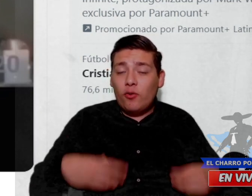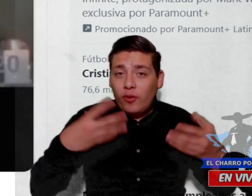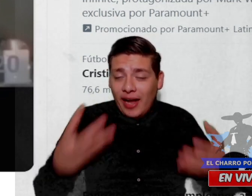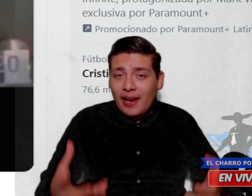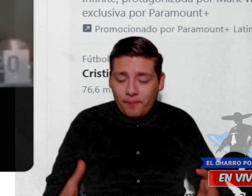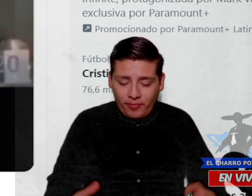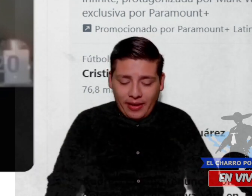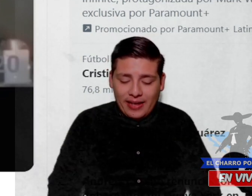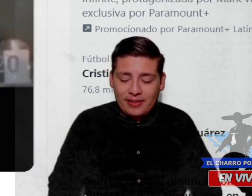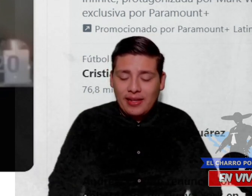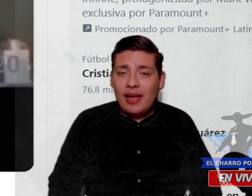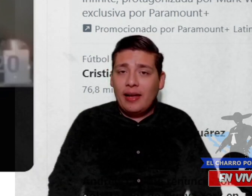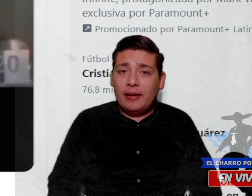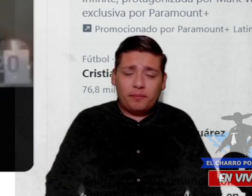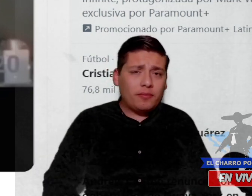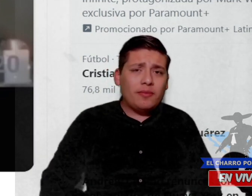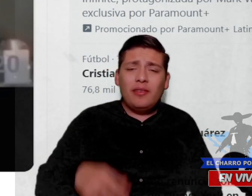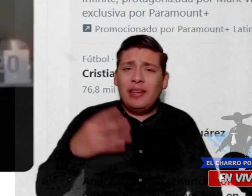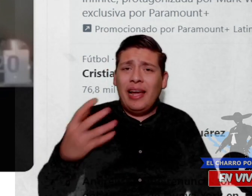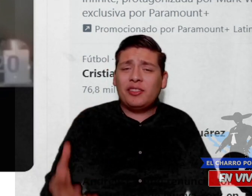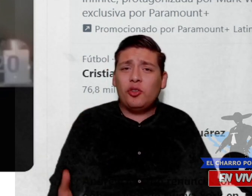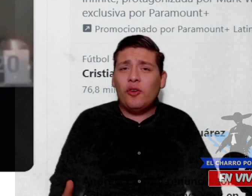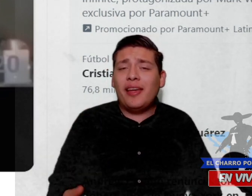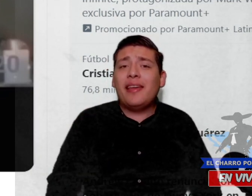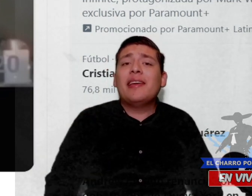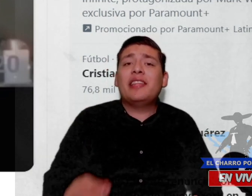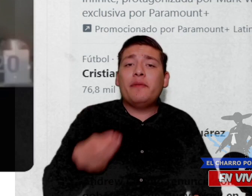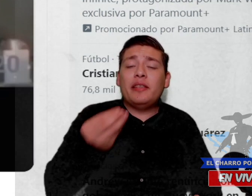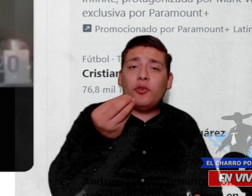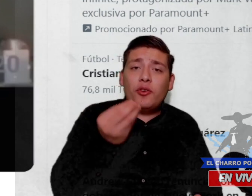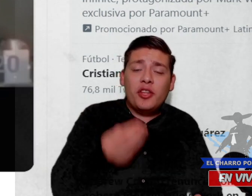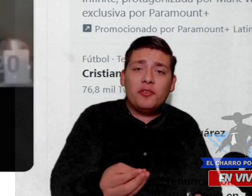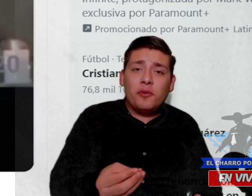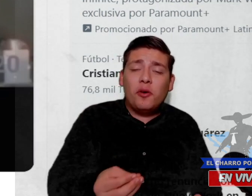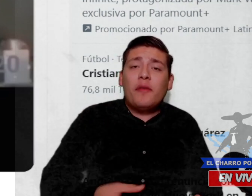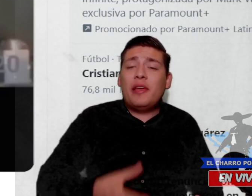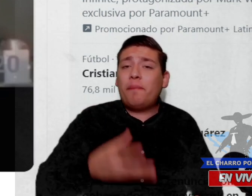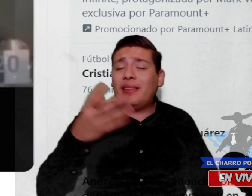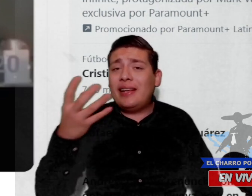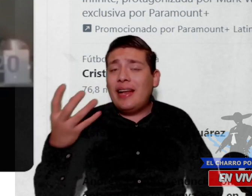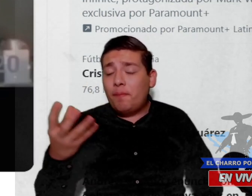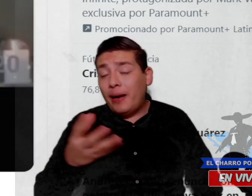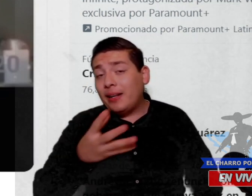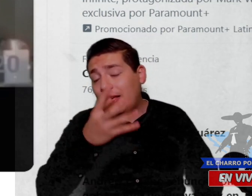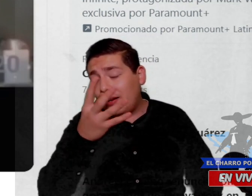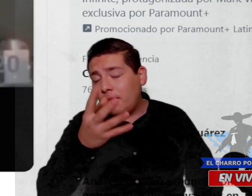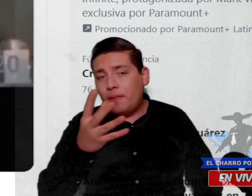inculcar esta acción de divisionismo, de